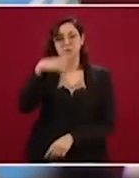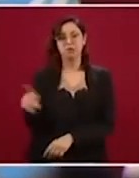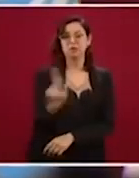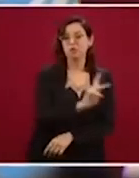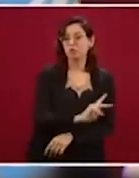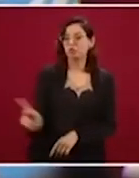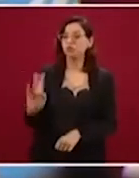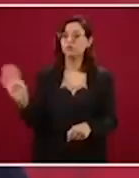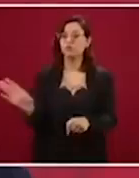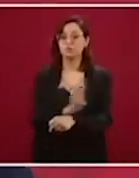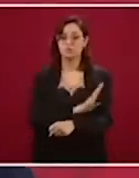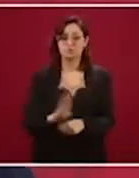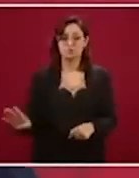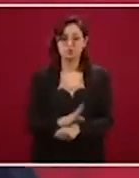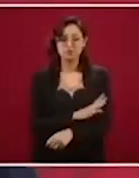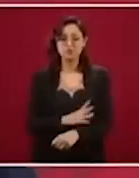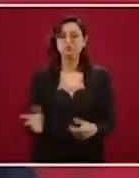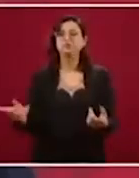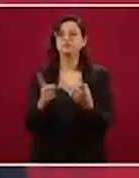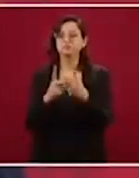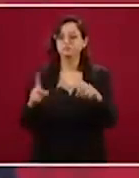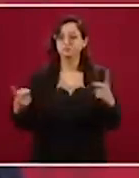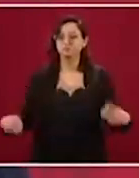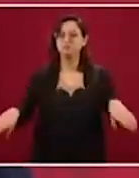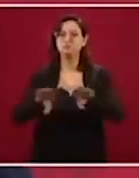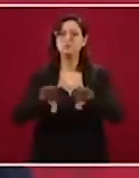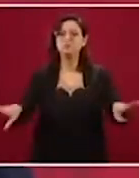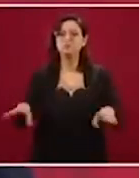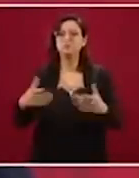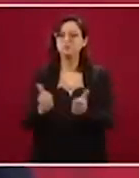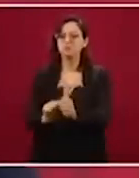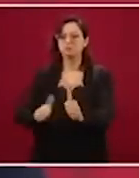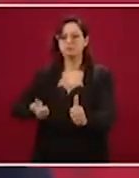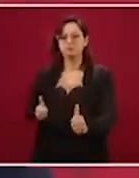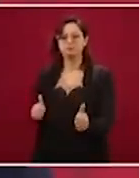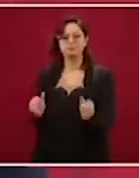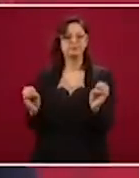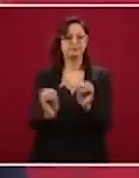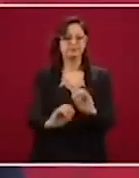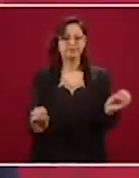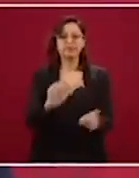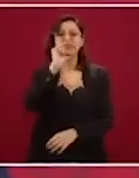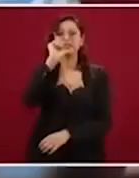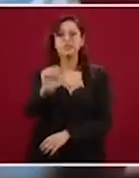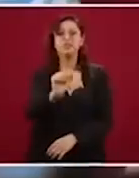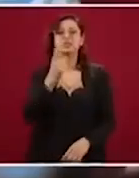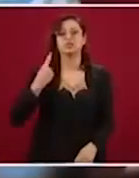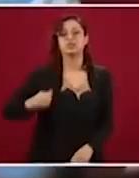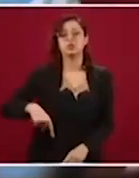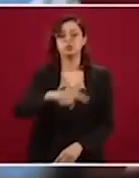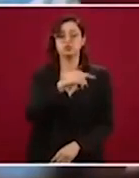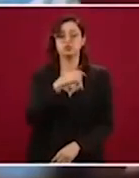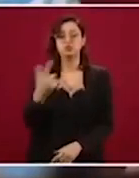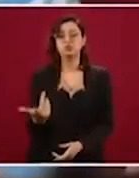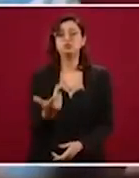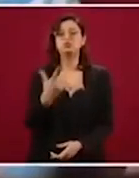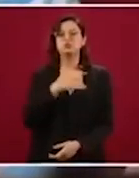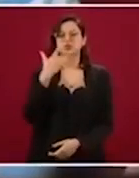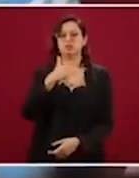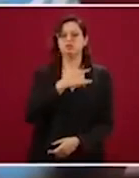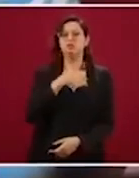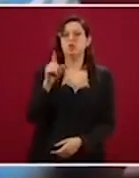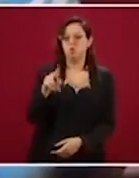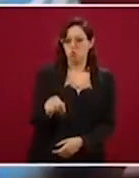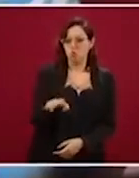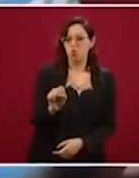beneficien del desarrollo y no dejemos a nadie atrás. Y para nosotros la UNESCO es un espacio